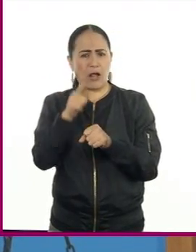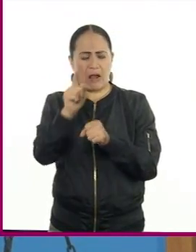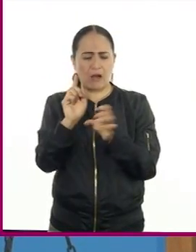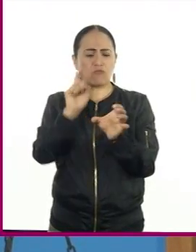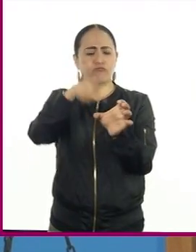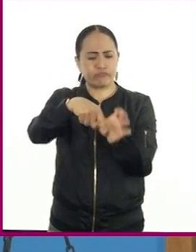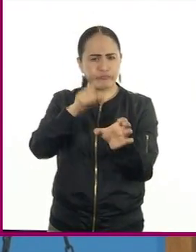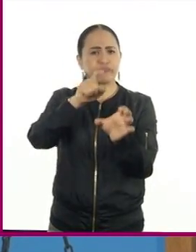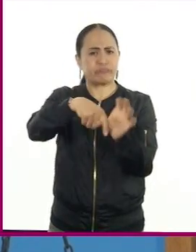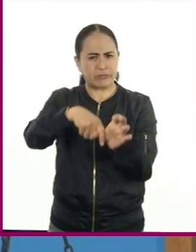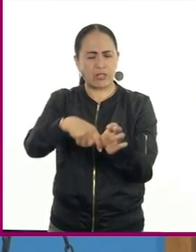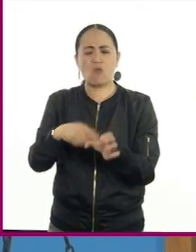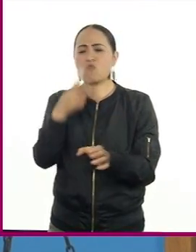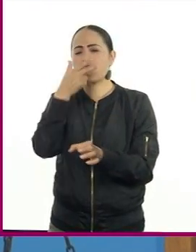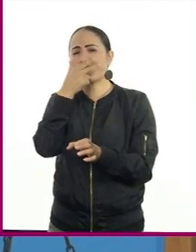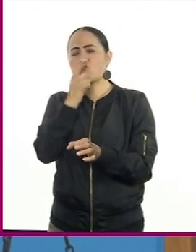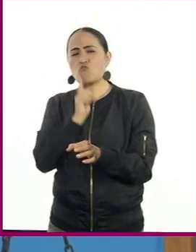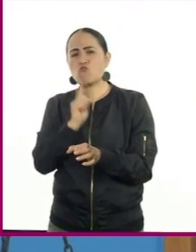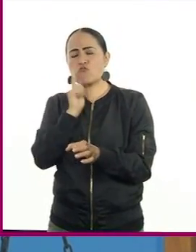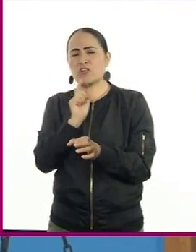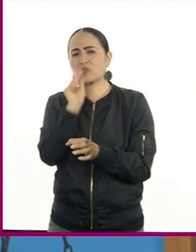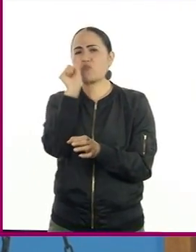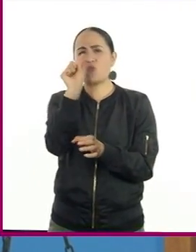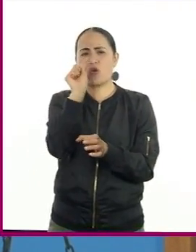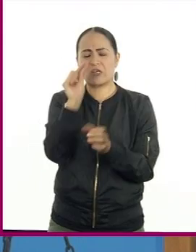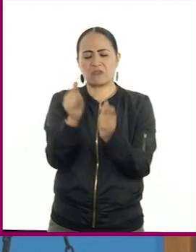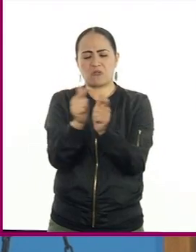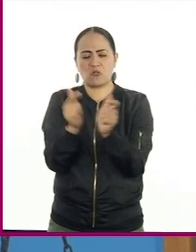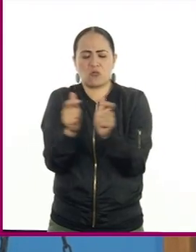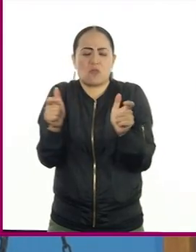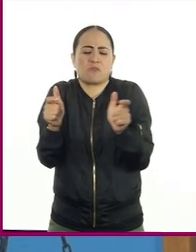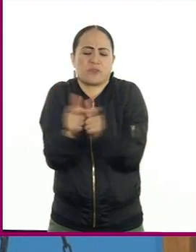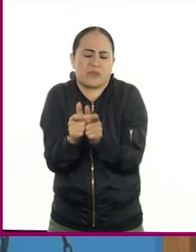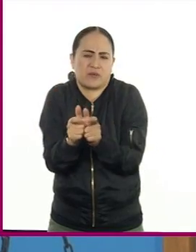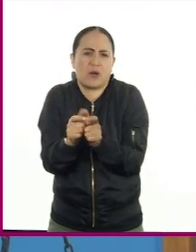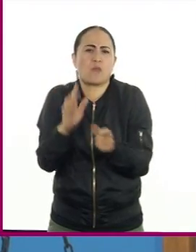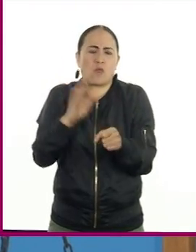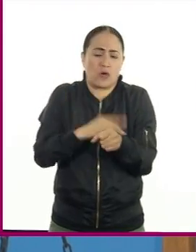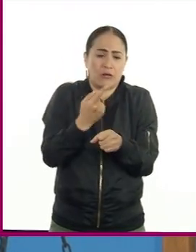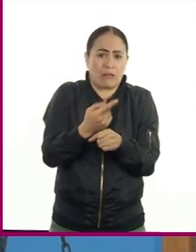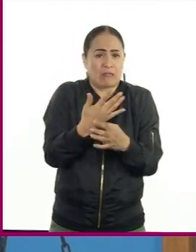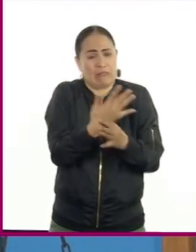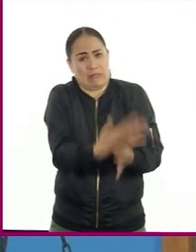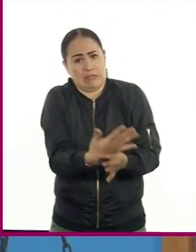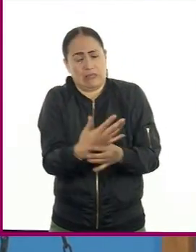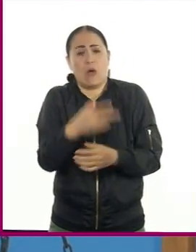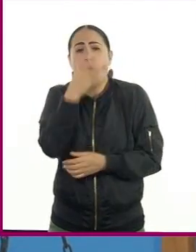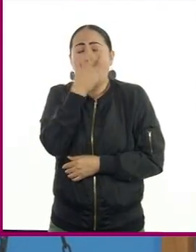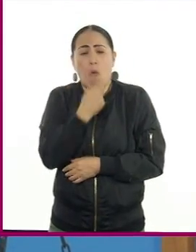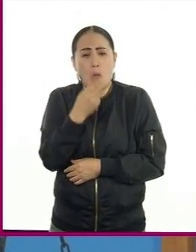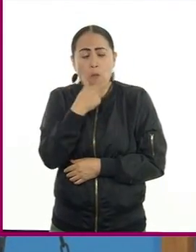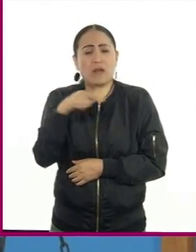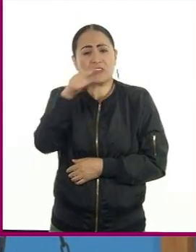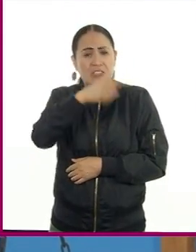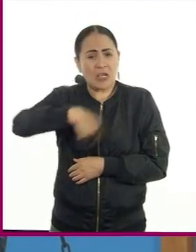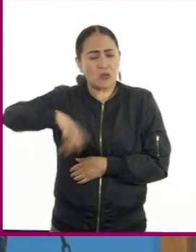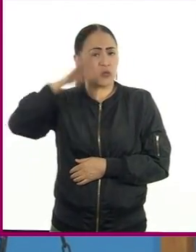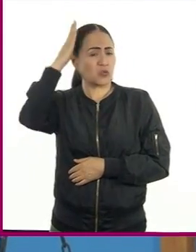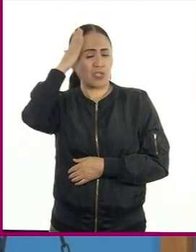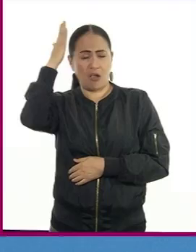mujeres porque, de acuerdo a los estereotipos de género, se piensa que los hombres son líderes